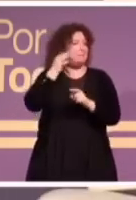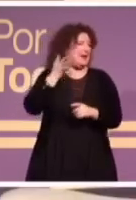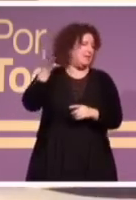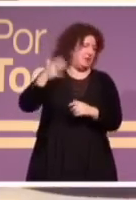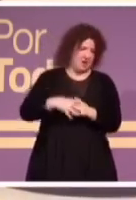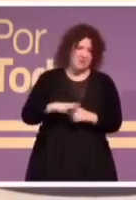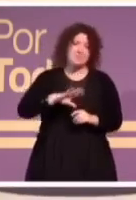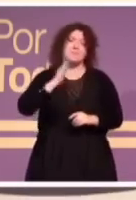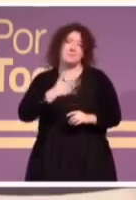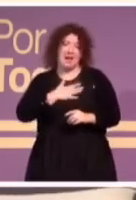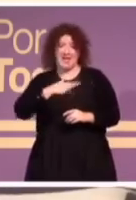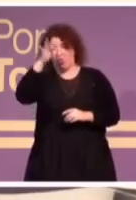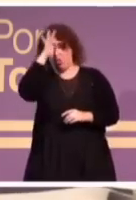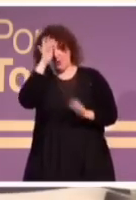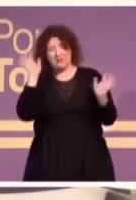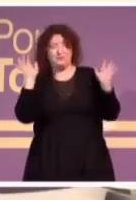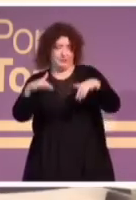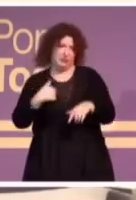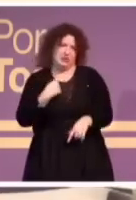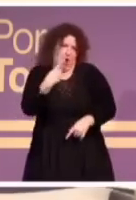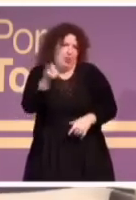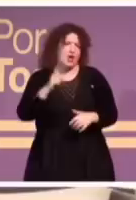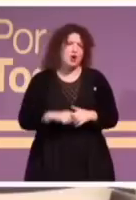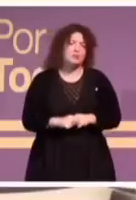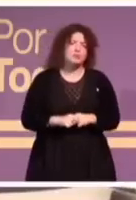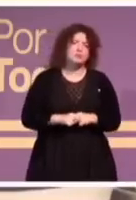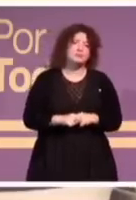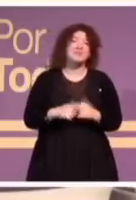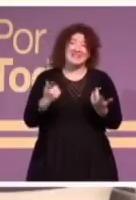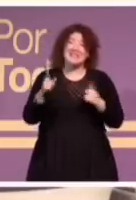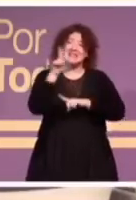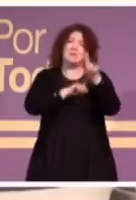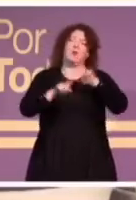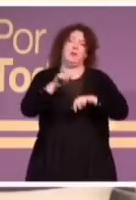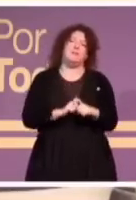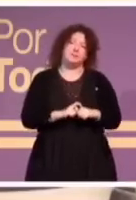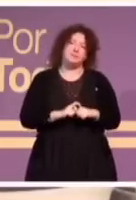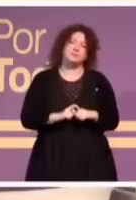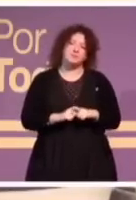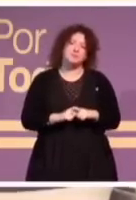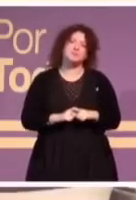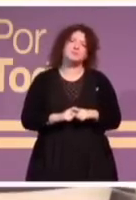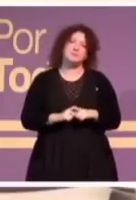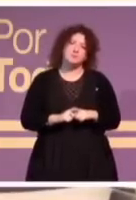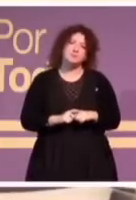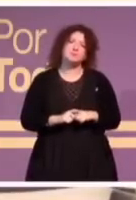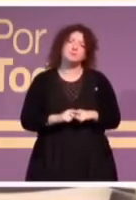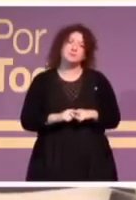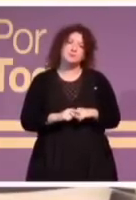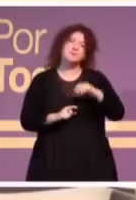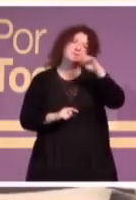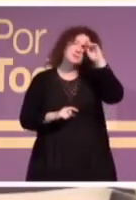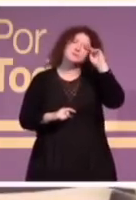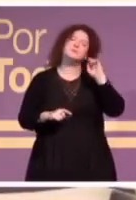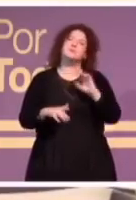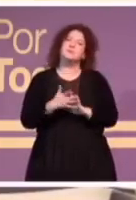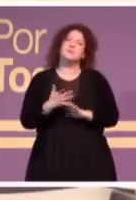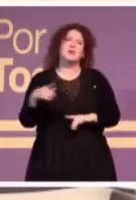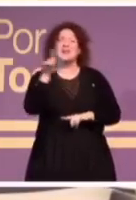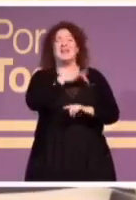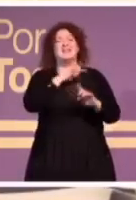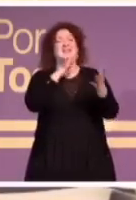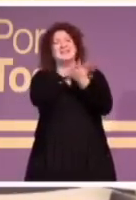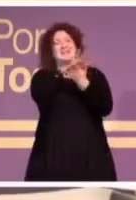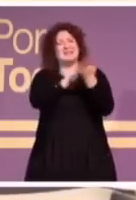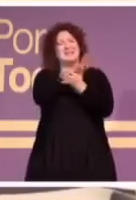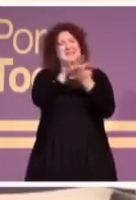como mañana domingo? El problema de la violencia política, compañeras, es que no solo busca destruir personalmente